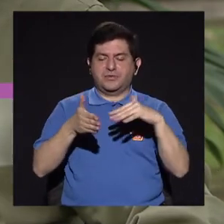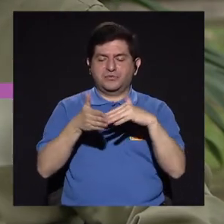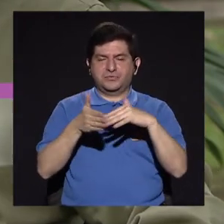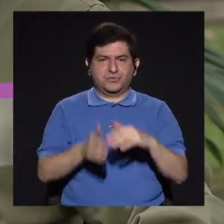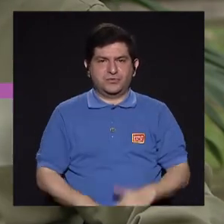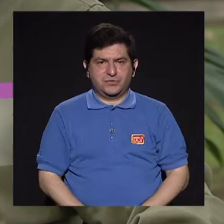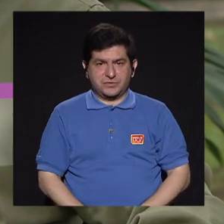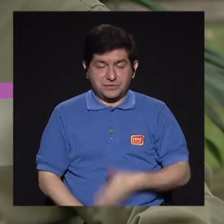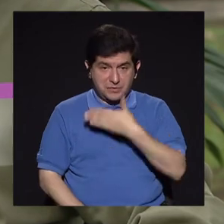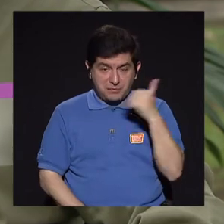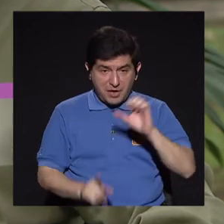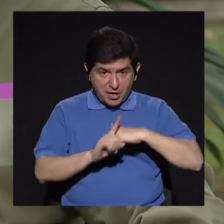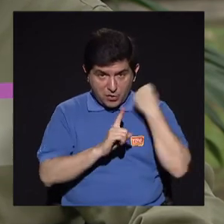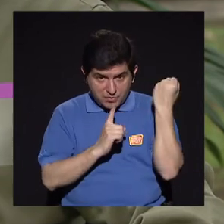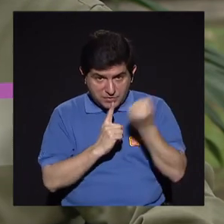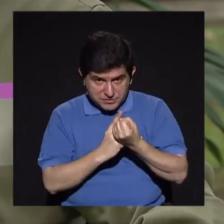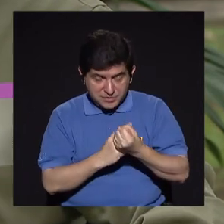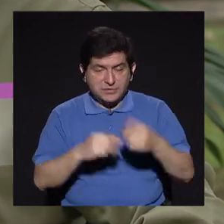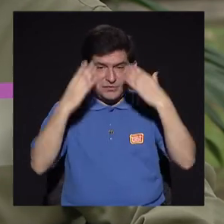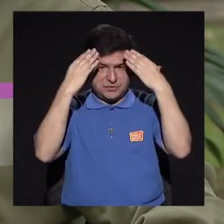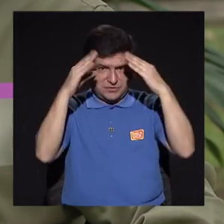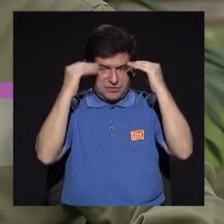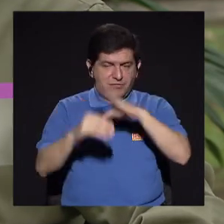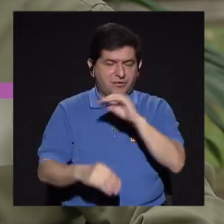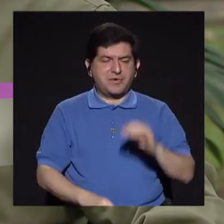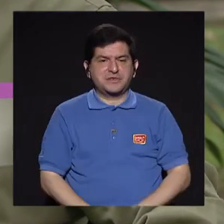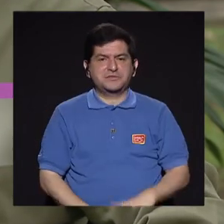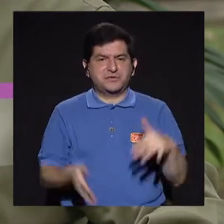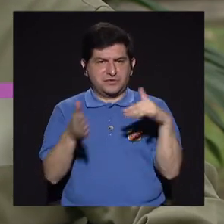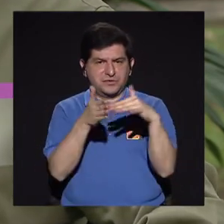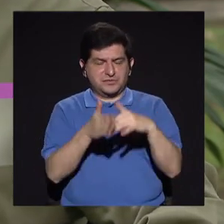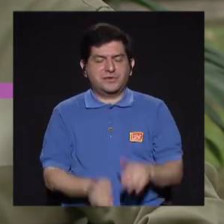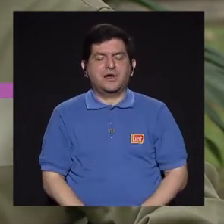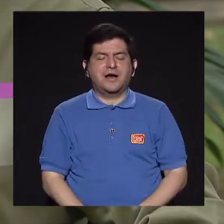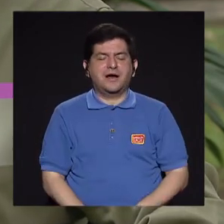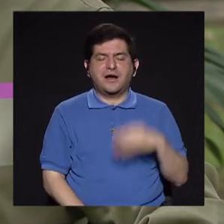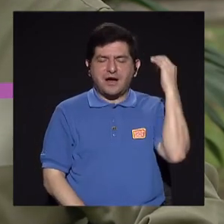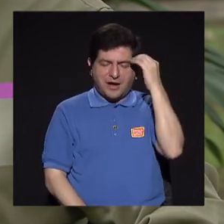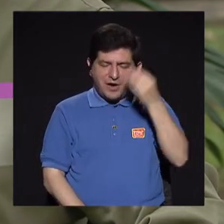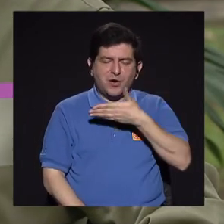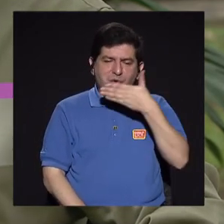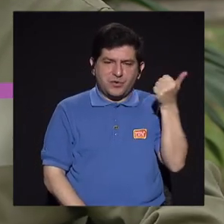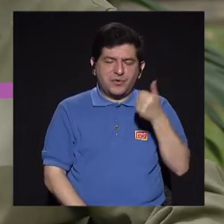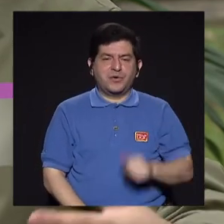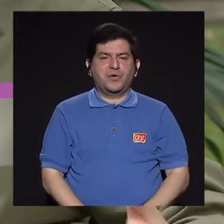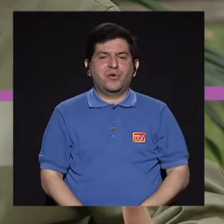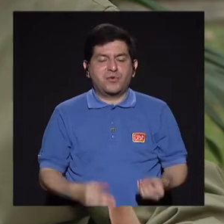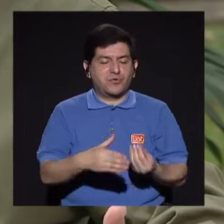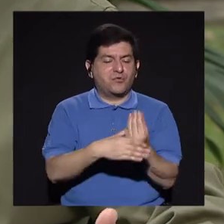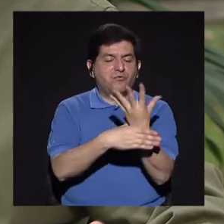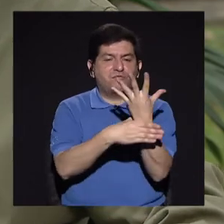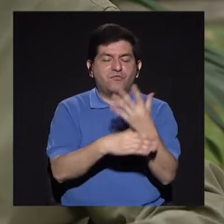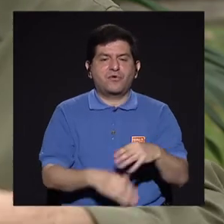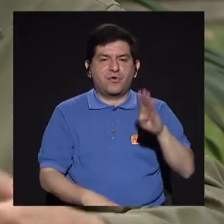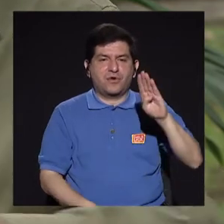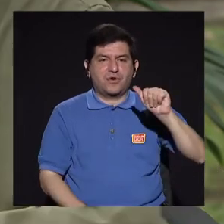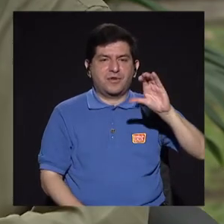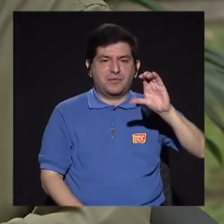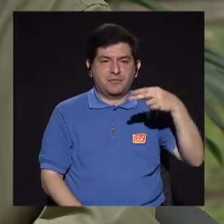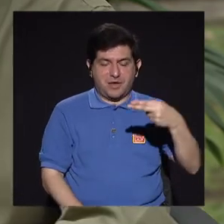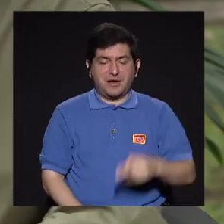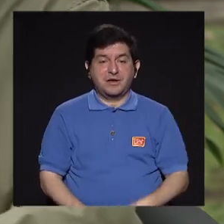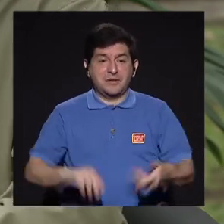educacional y más información recibes, mejor opinión tienes sobre las flores de Bach. O sea, lo cual es paradójico porque, o